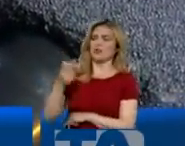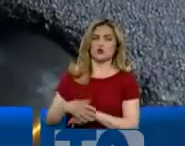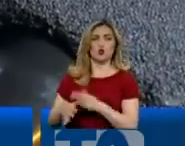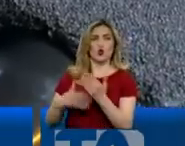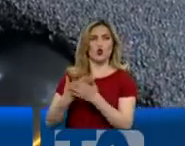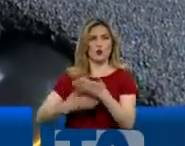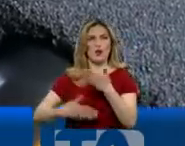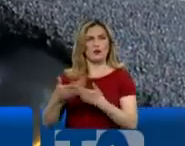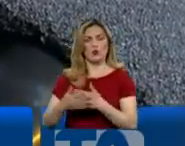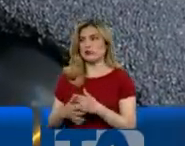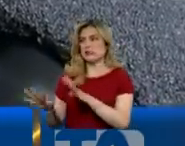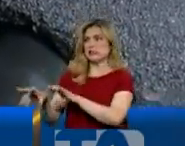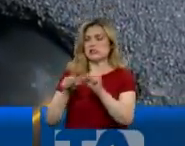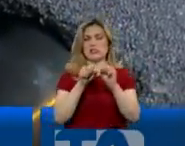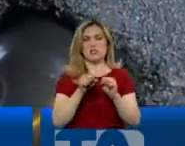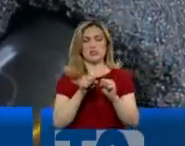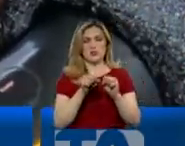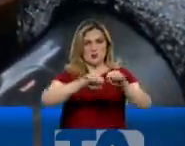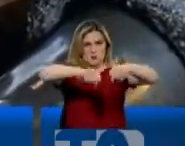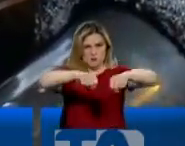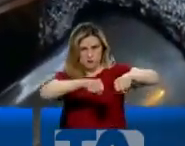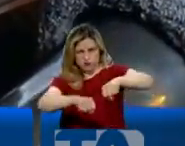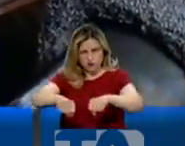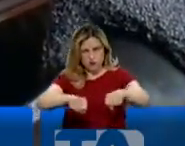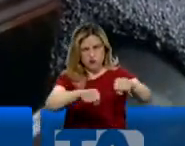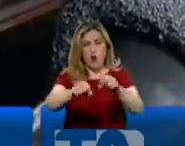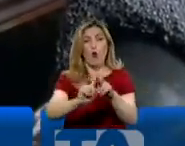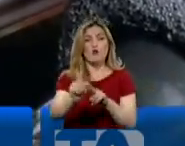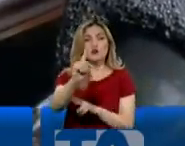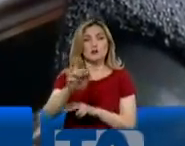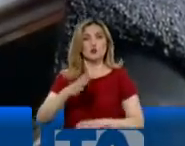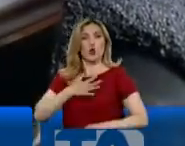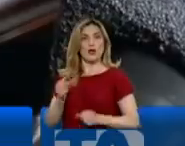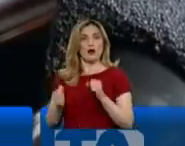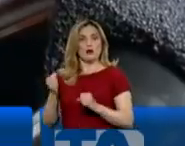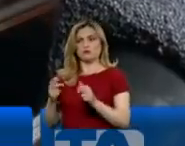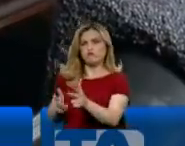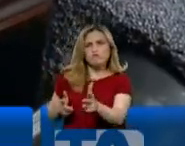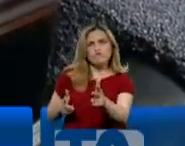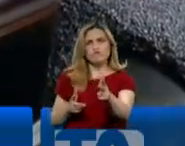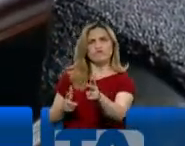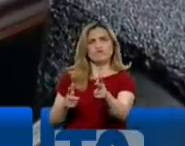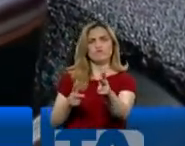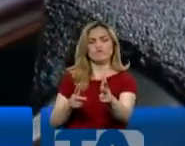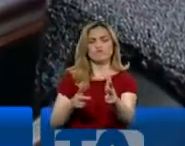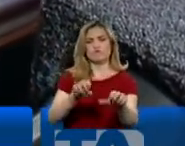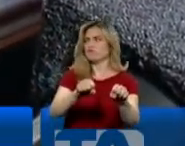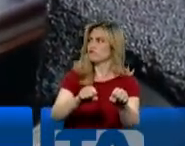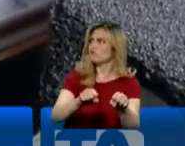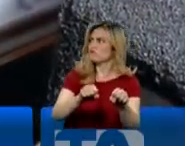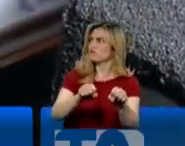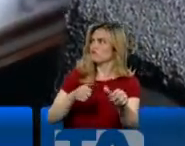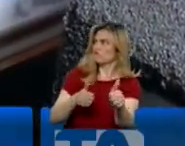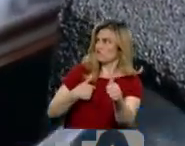billeteras documentos al rato que los señores se procedieron a retirar se les proceder como vehículo señora estaba en una moto trata de perseguir les